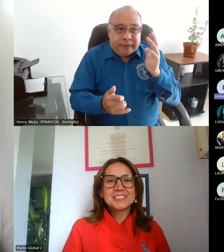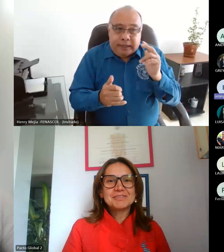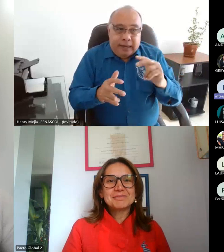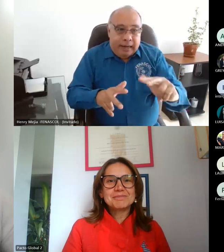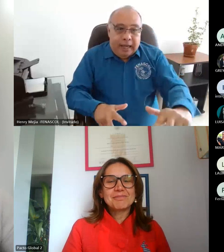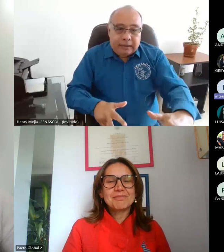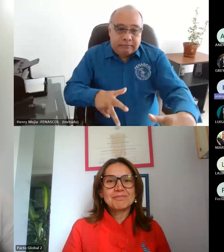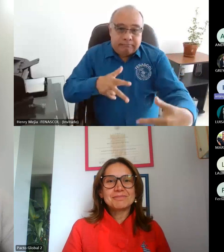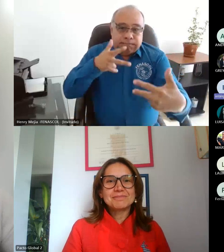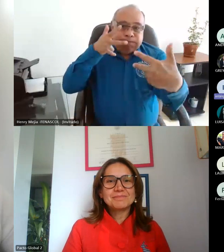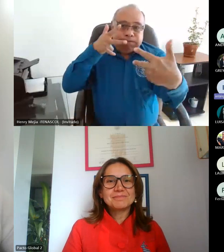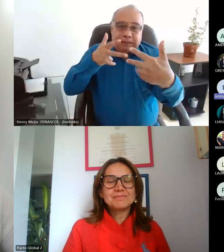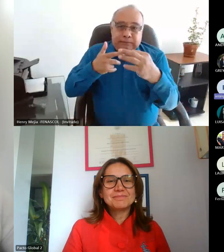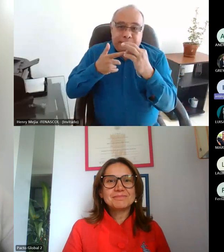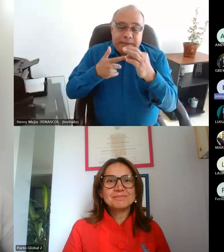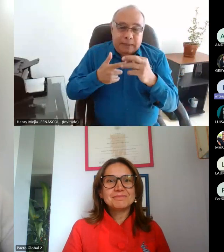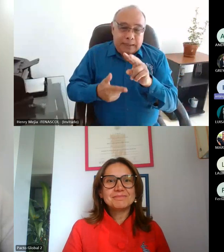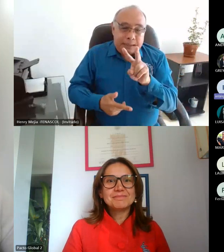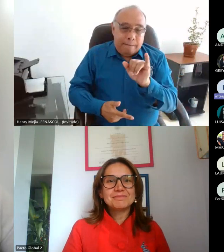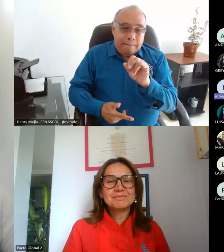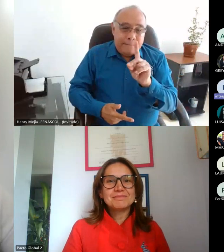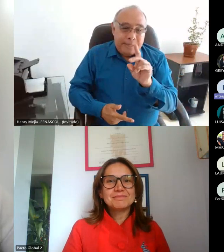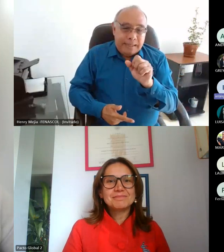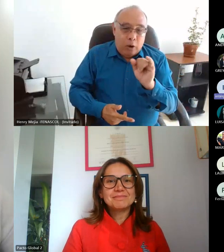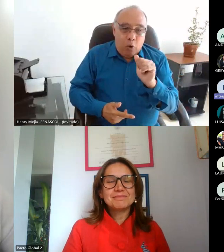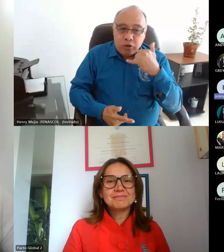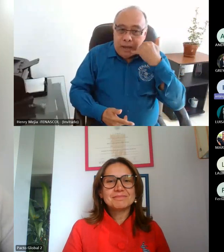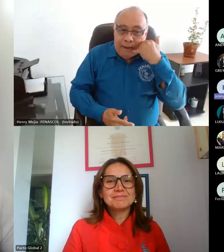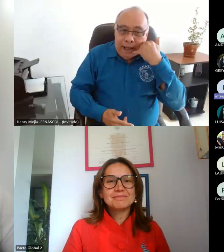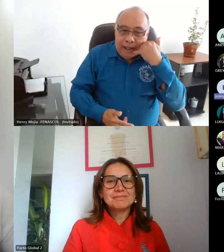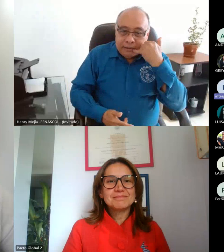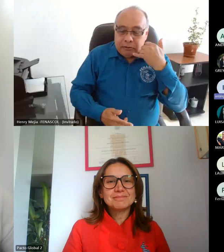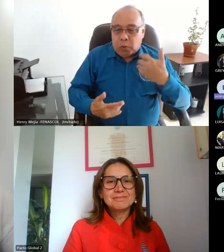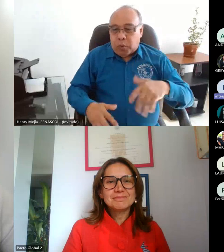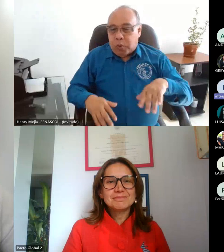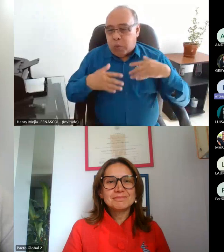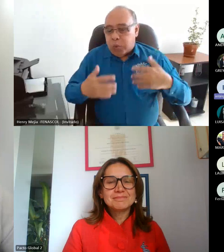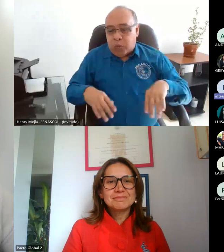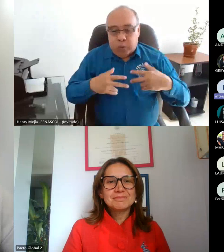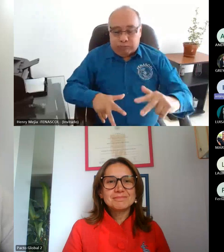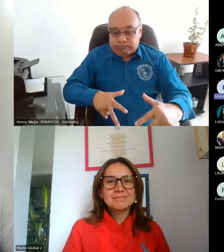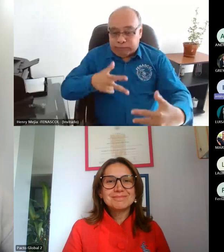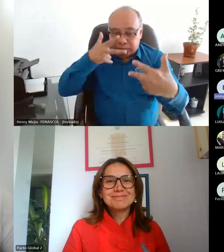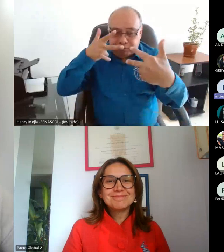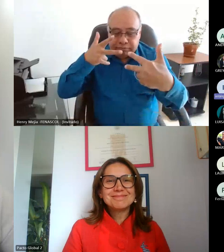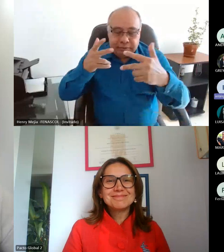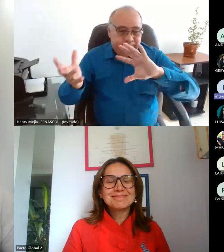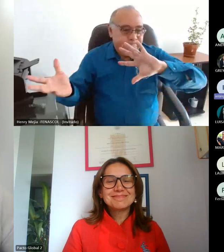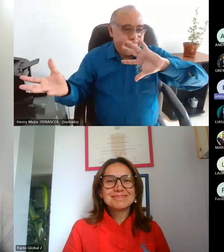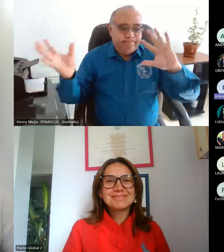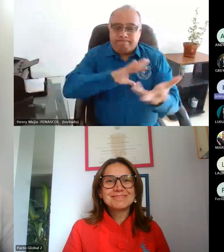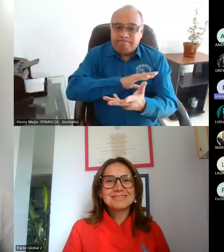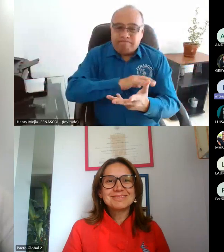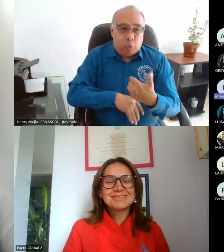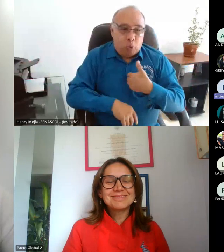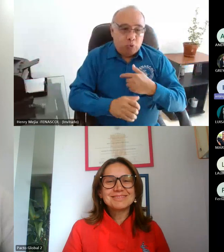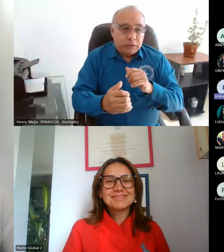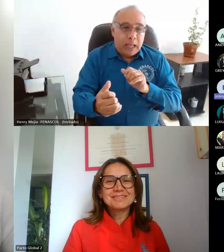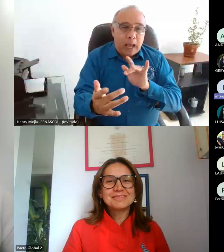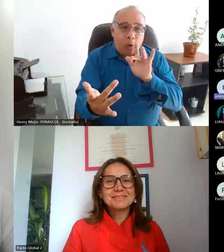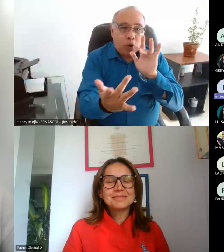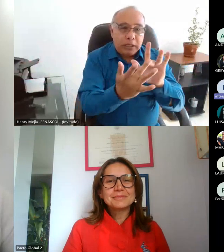celular el teléfono móvil nos permite tener videollamadas sí Y esto es Uf eh